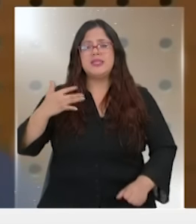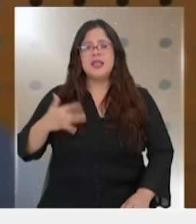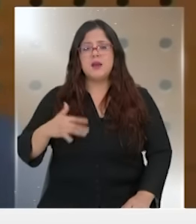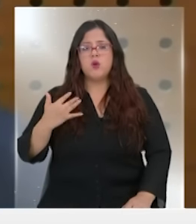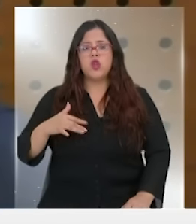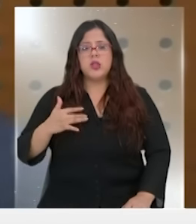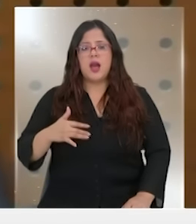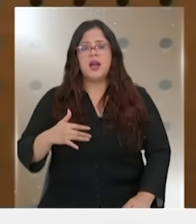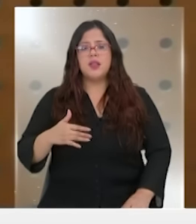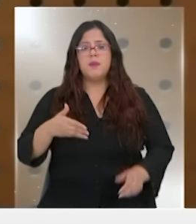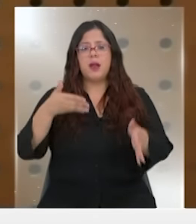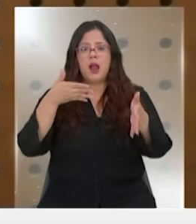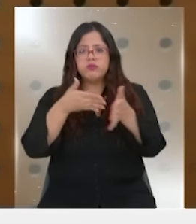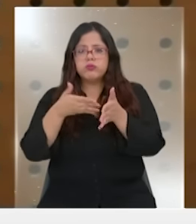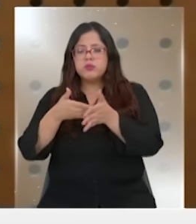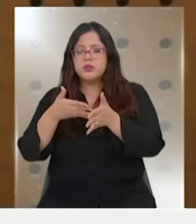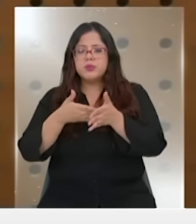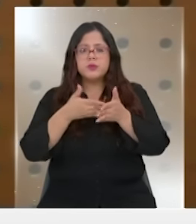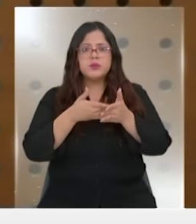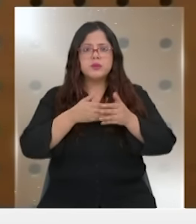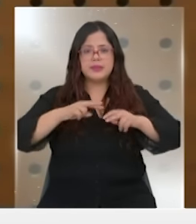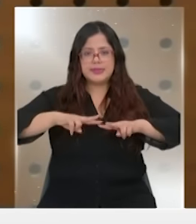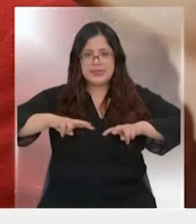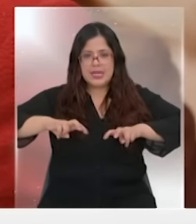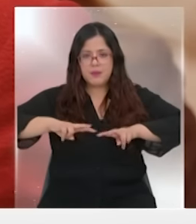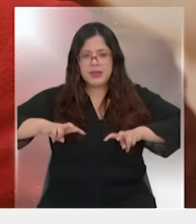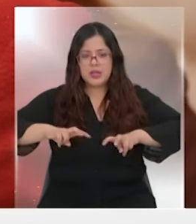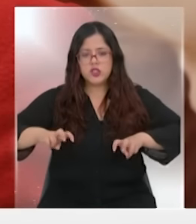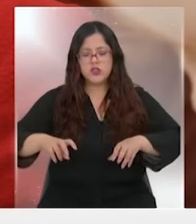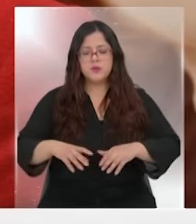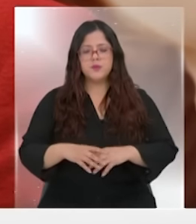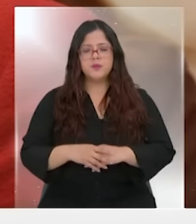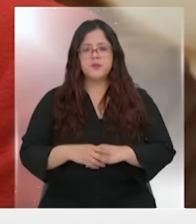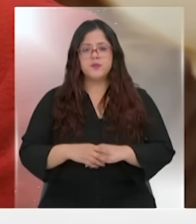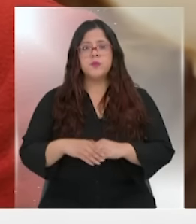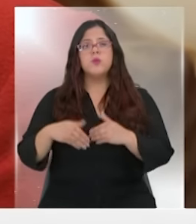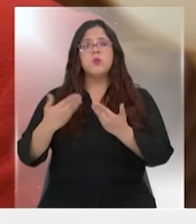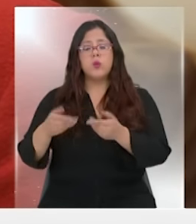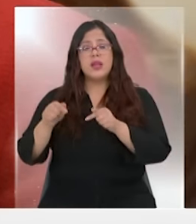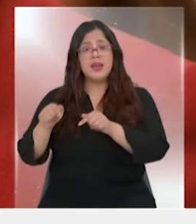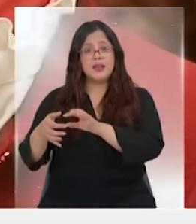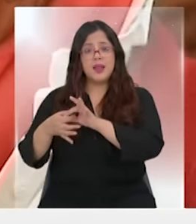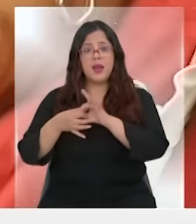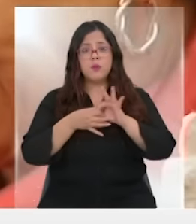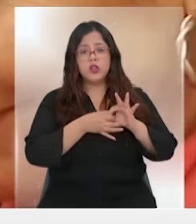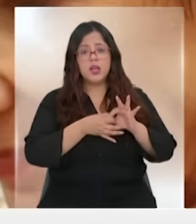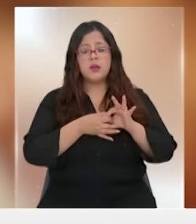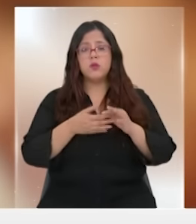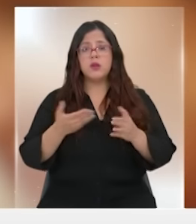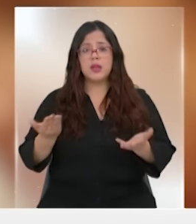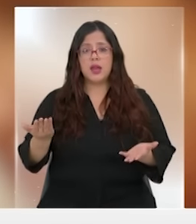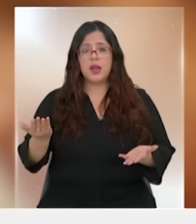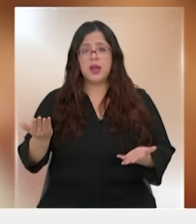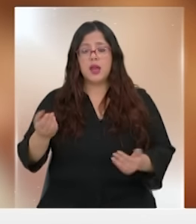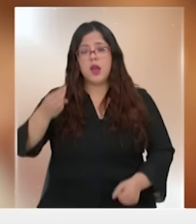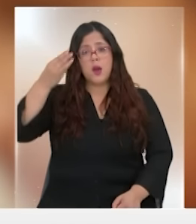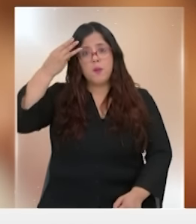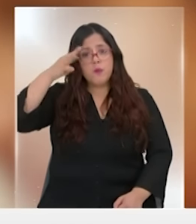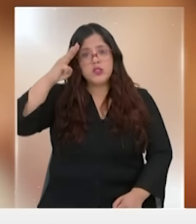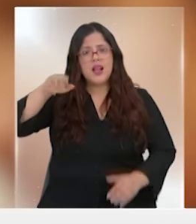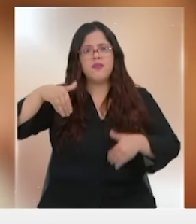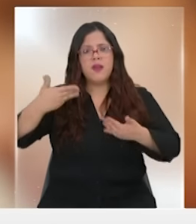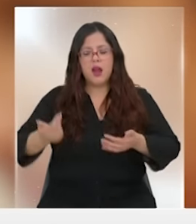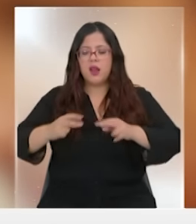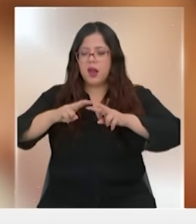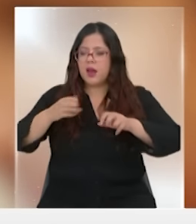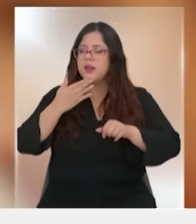para una eventual obstrucción, entorpecimiento en la investigación? Por estas operaciones, Manuel Monsalve es investigado